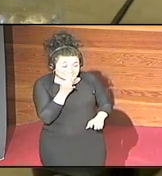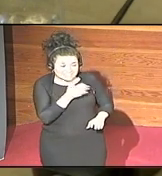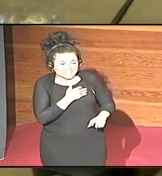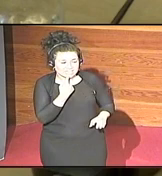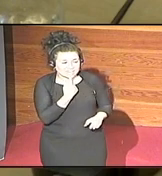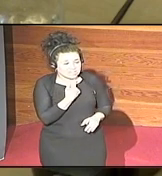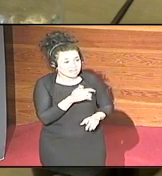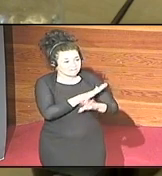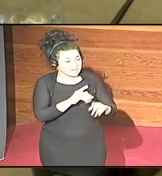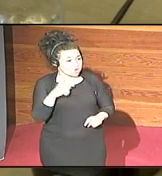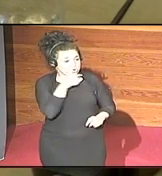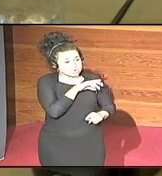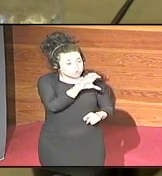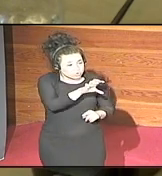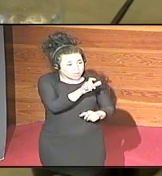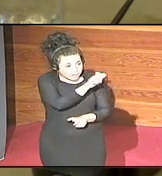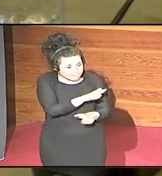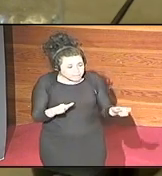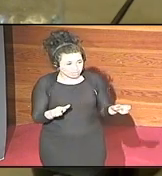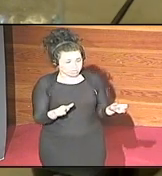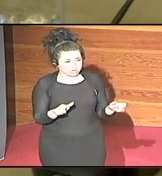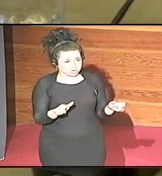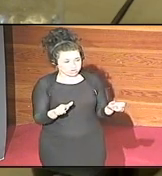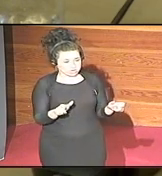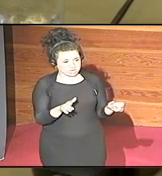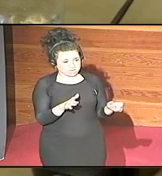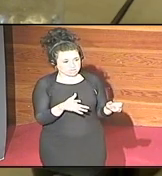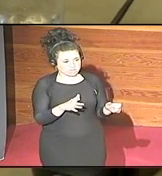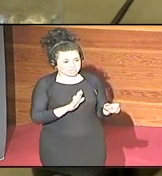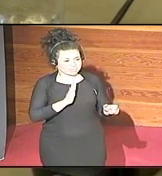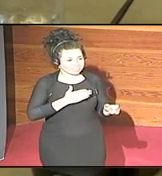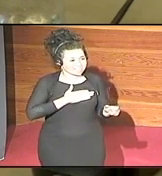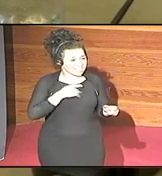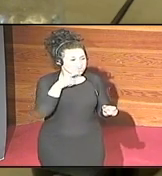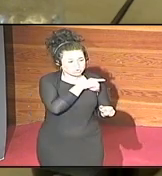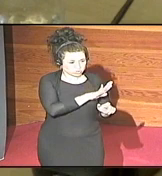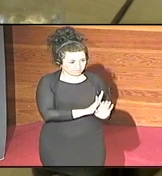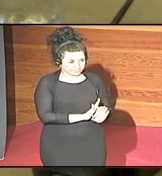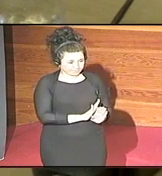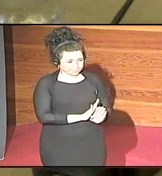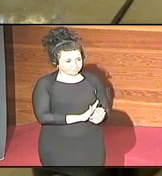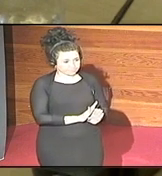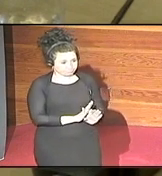rusa necesita, cuando digo la población rusa me refiero de Rusia,